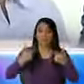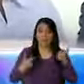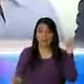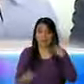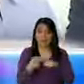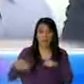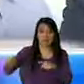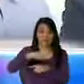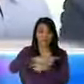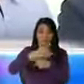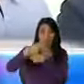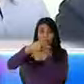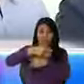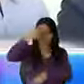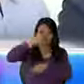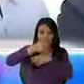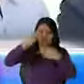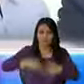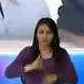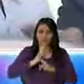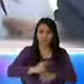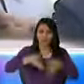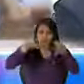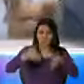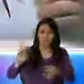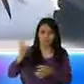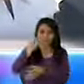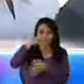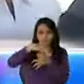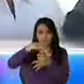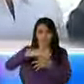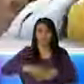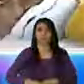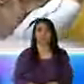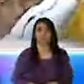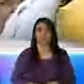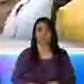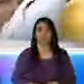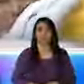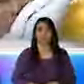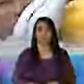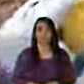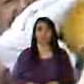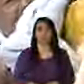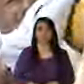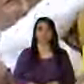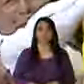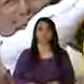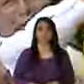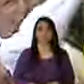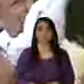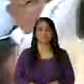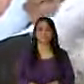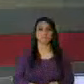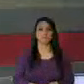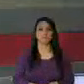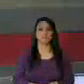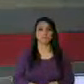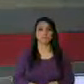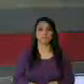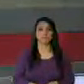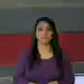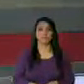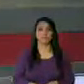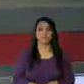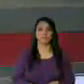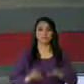reconozcan oficialmente que hay segunda vuelta electoral. En Quito informó Andrea Valareso. Estamos